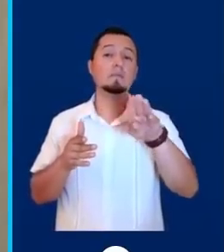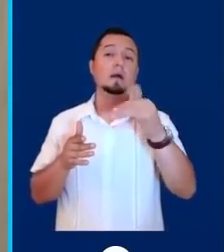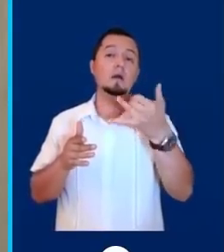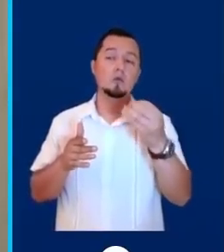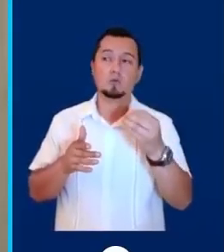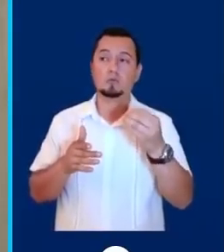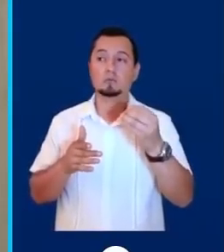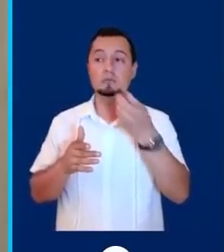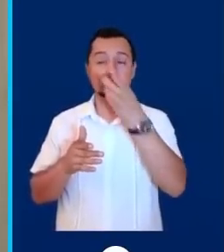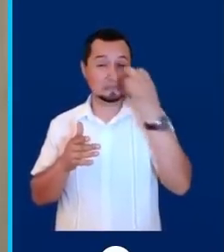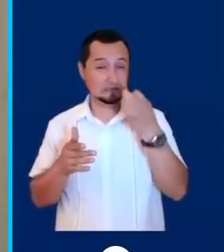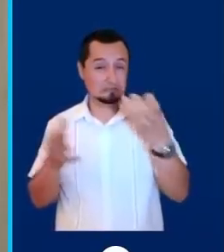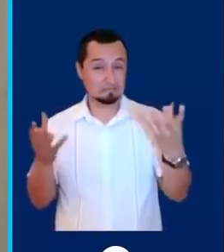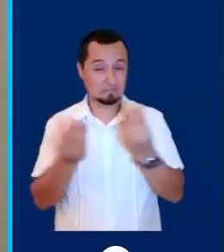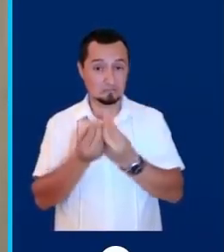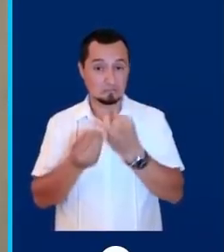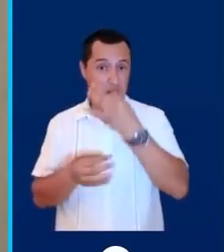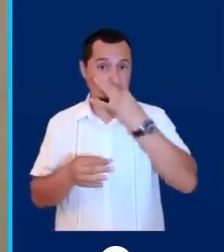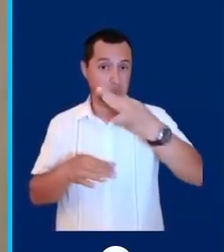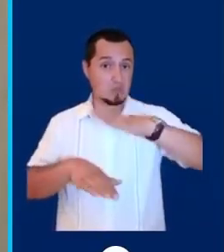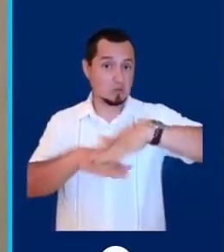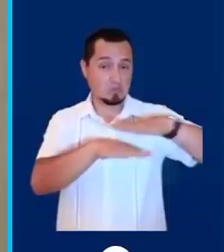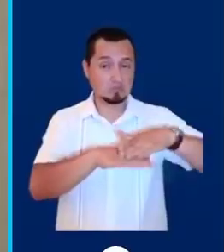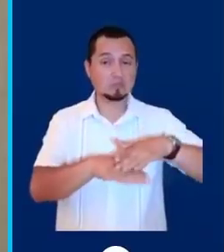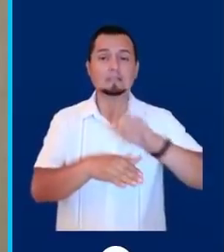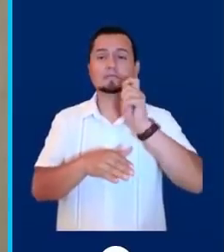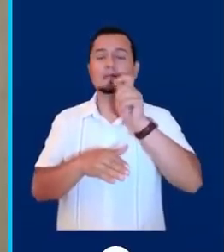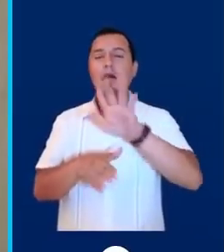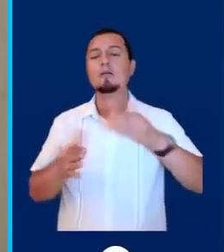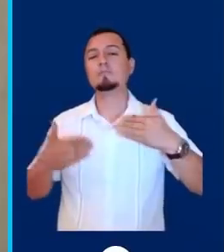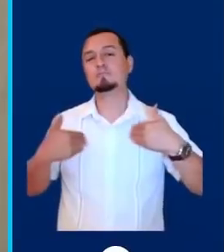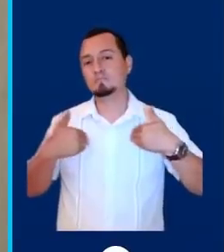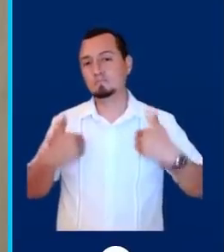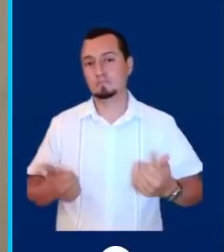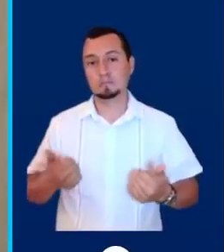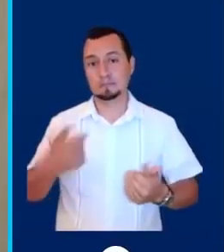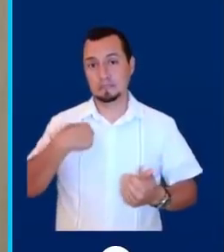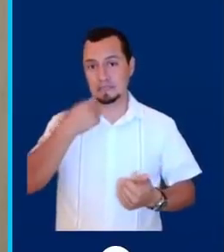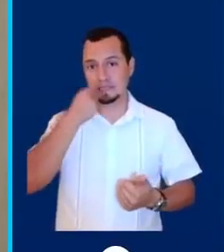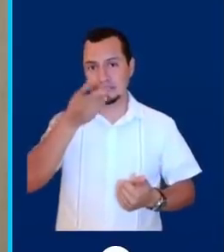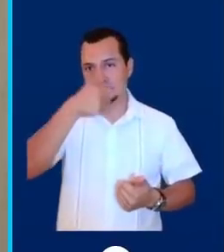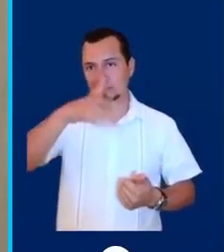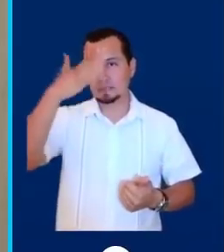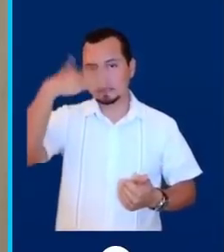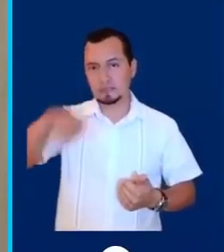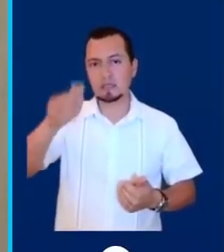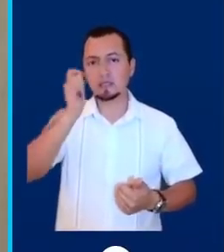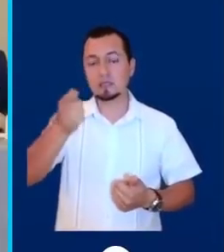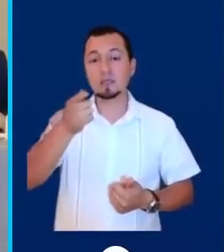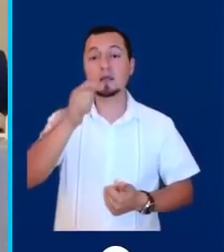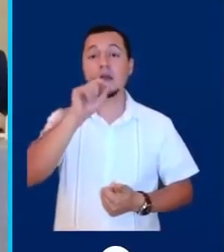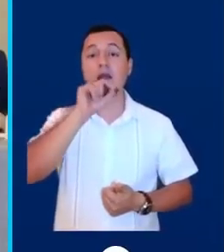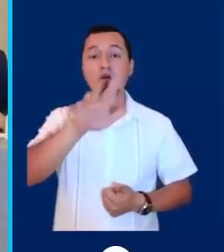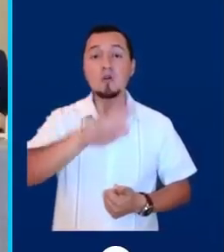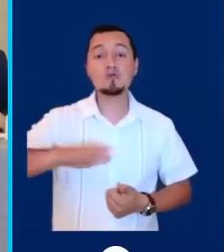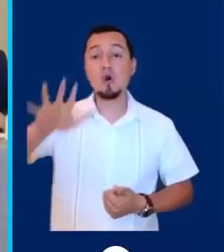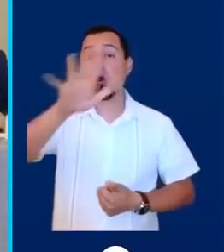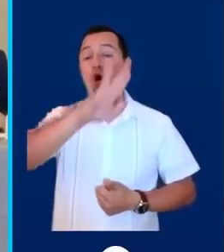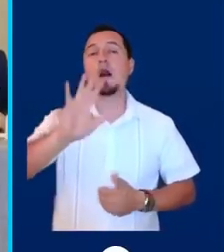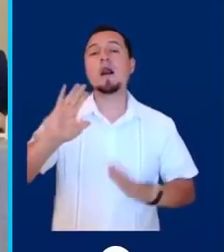mayo. Entonces, con esta información, pues queremos decirle a todos los jaliscienses